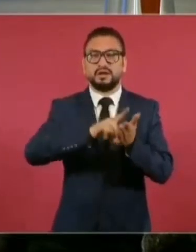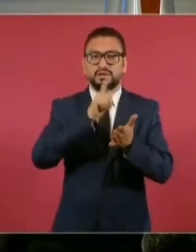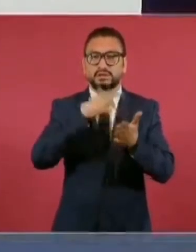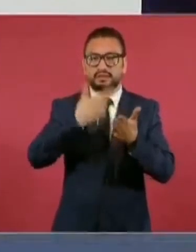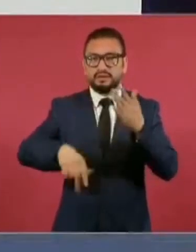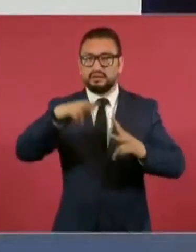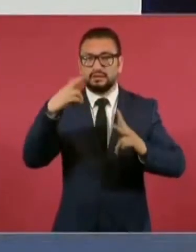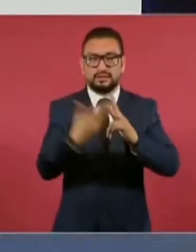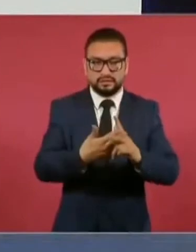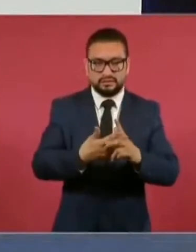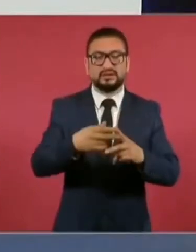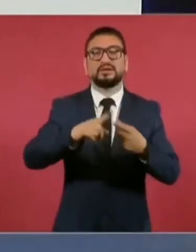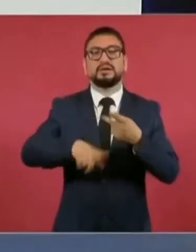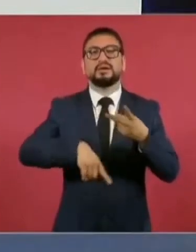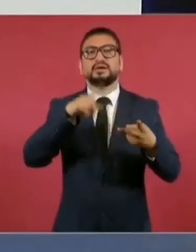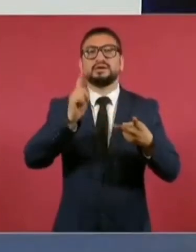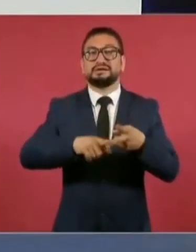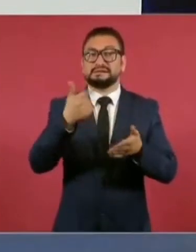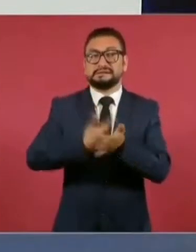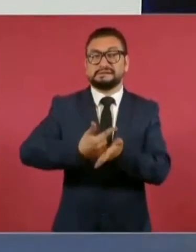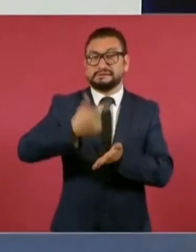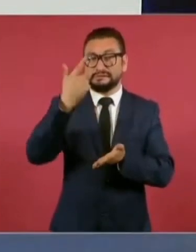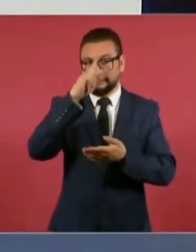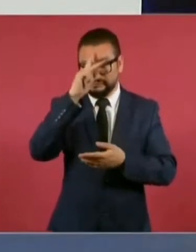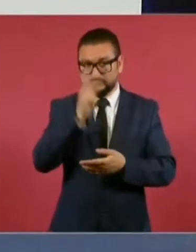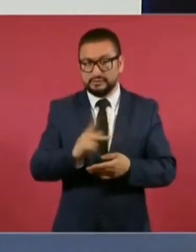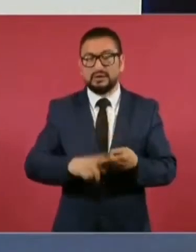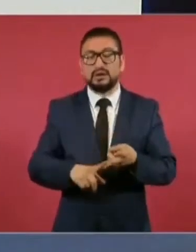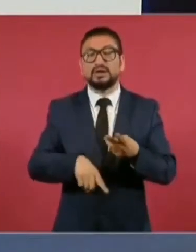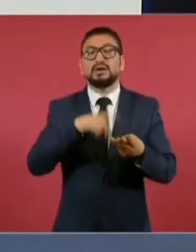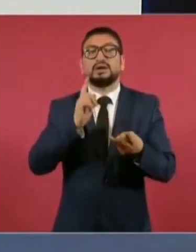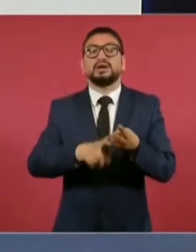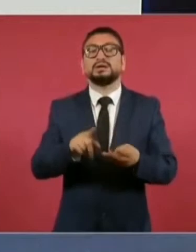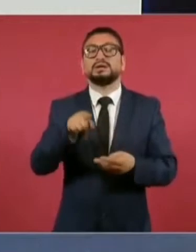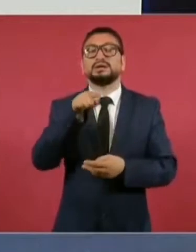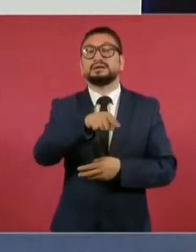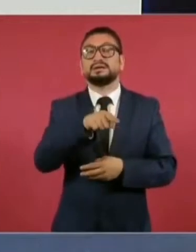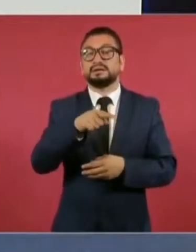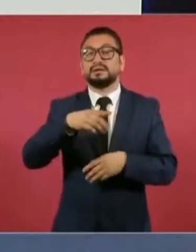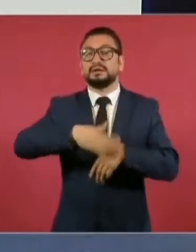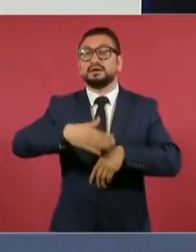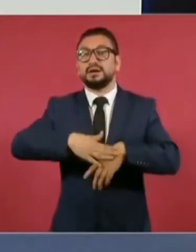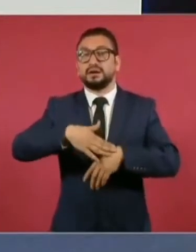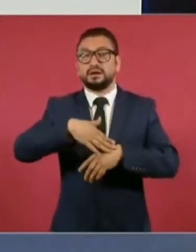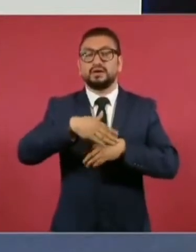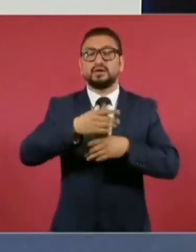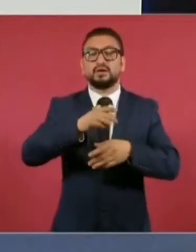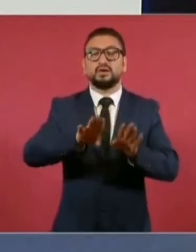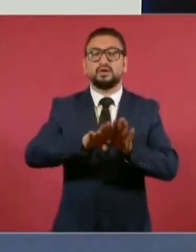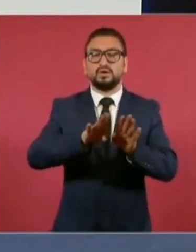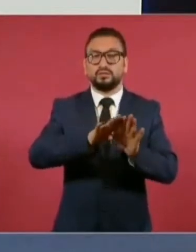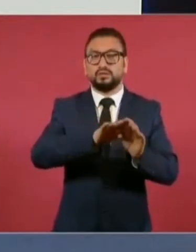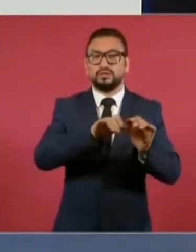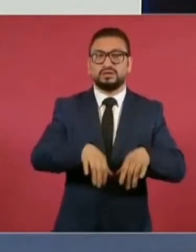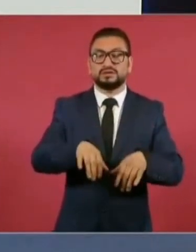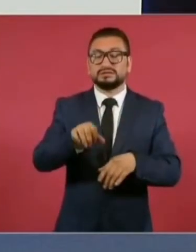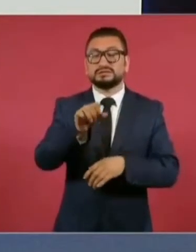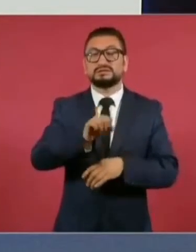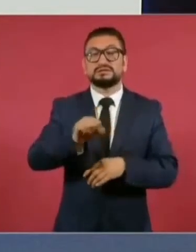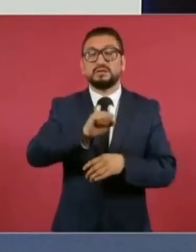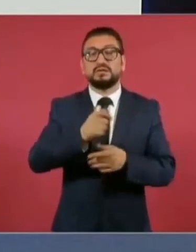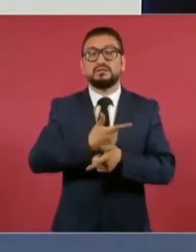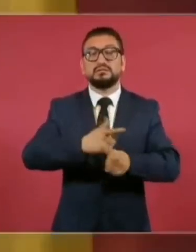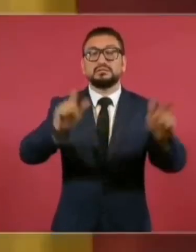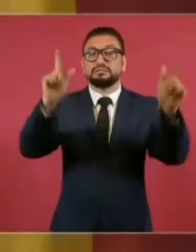doloso, calificado y agravado, y la notificación del egreso se hace el sábado, un